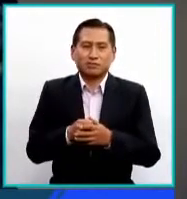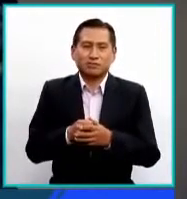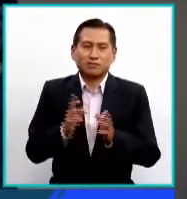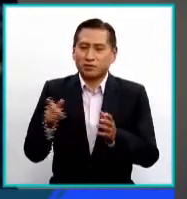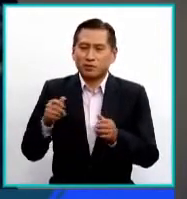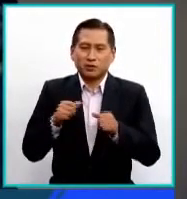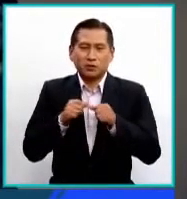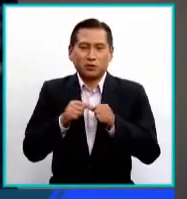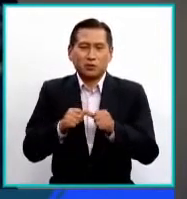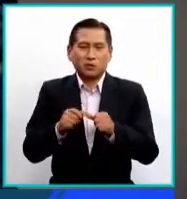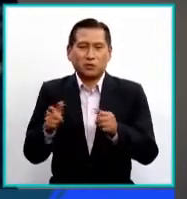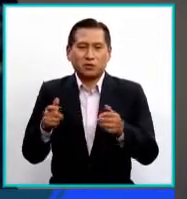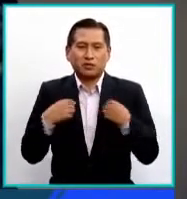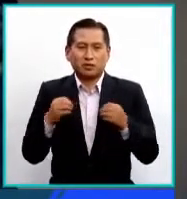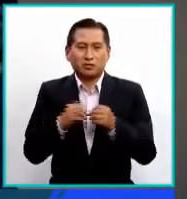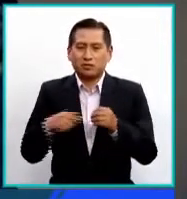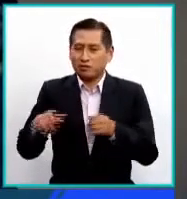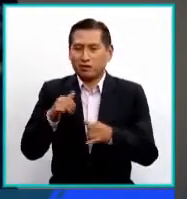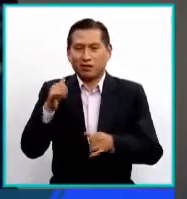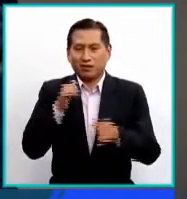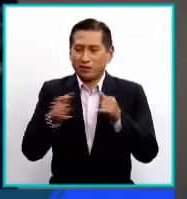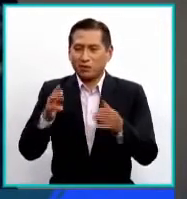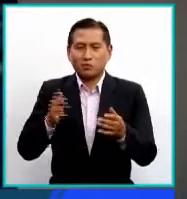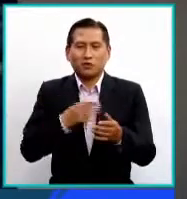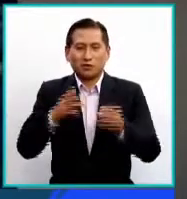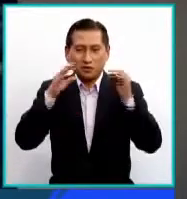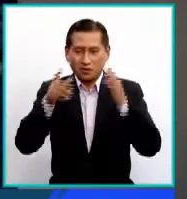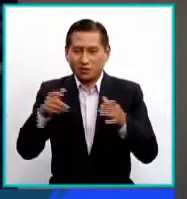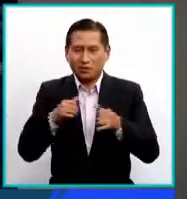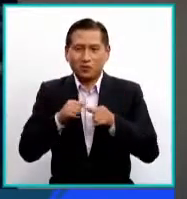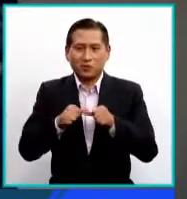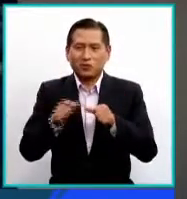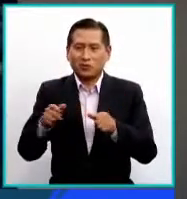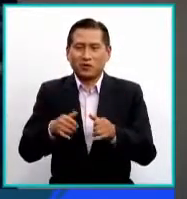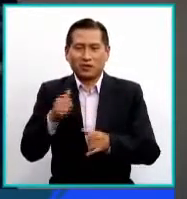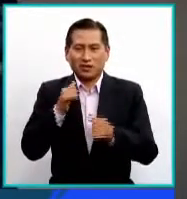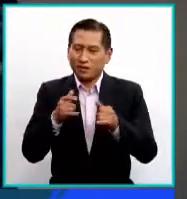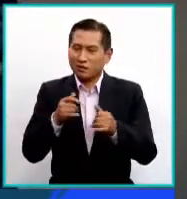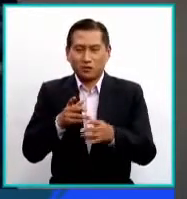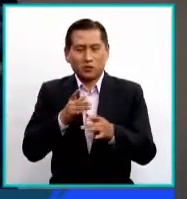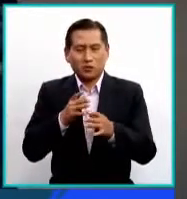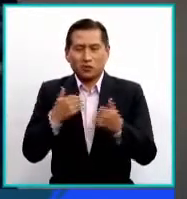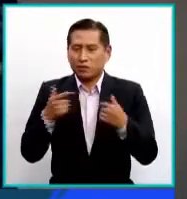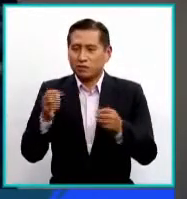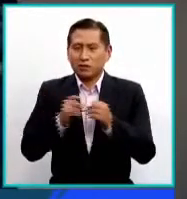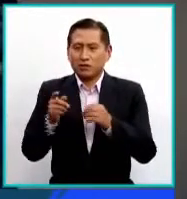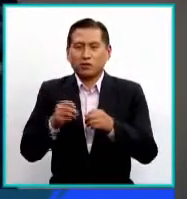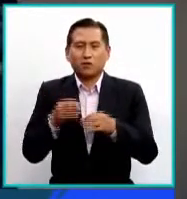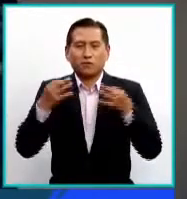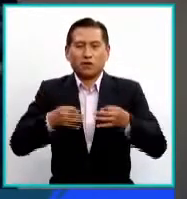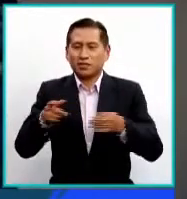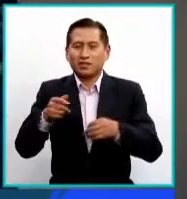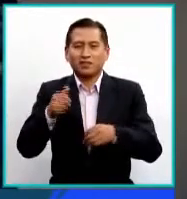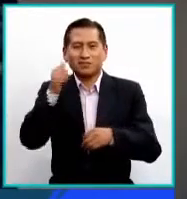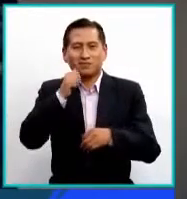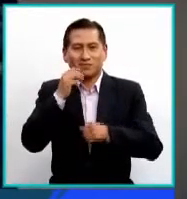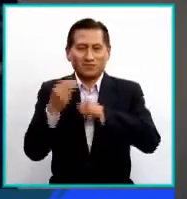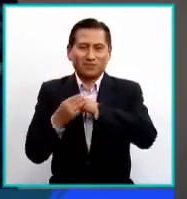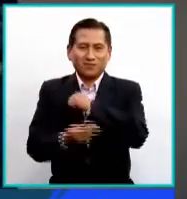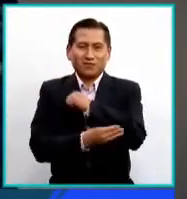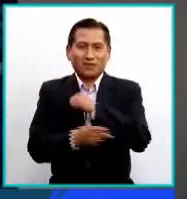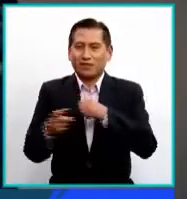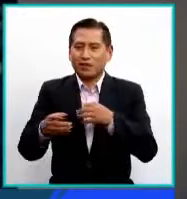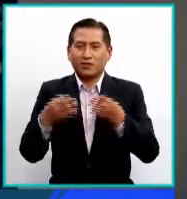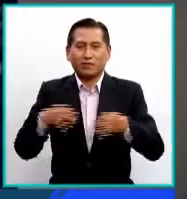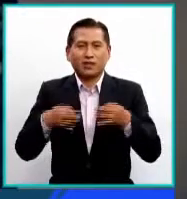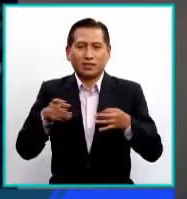como continuada, digamos, con los chicos de música de maestros, justamente. Teníamos una presentación de comadres. Carnaval y como que